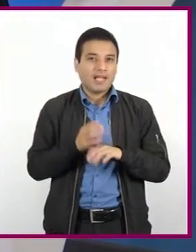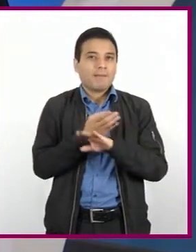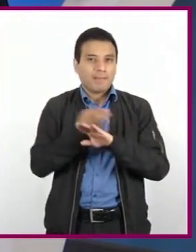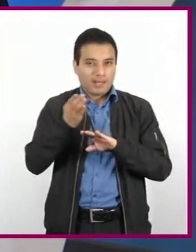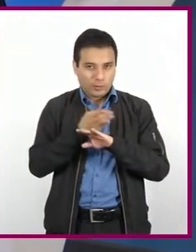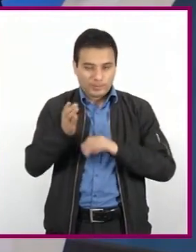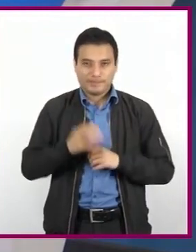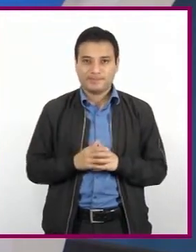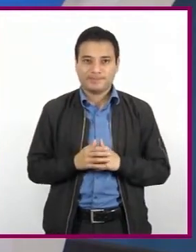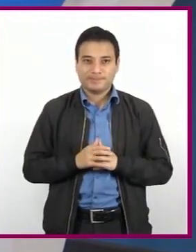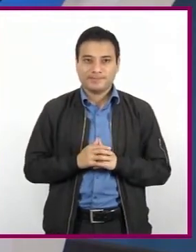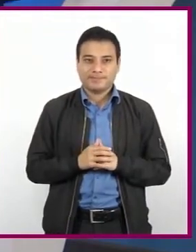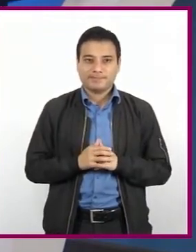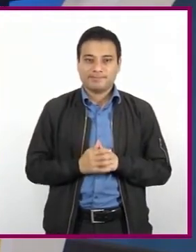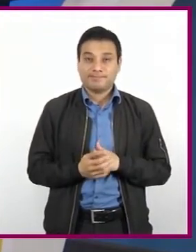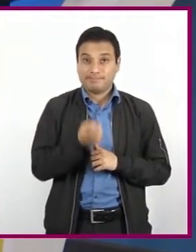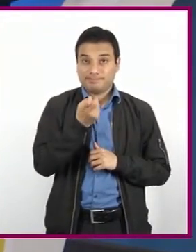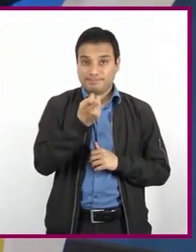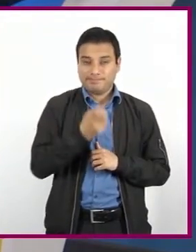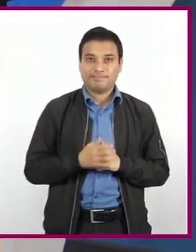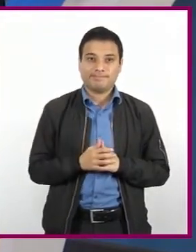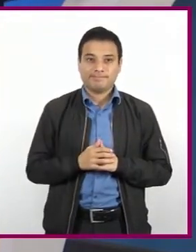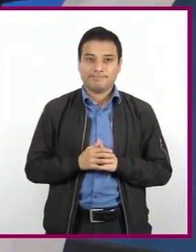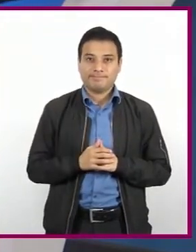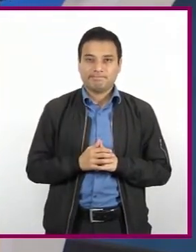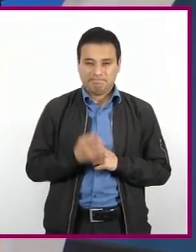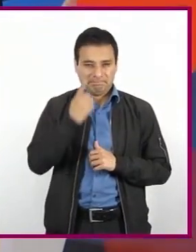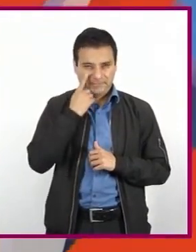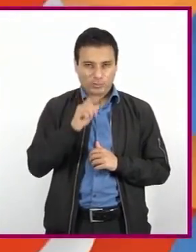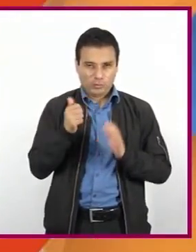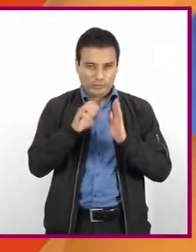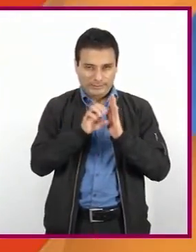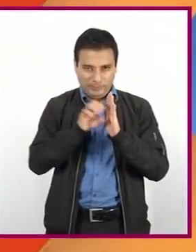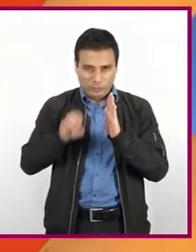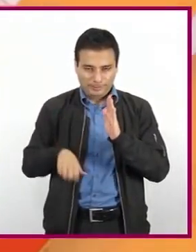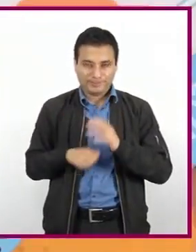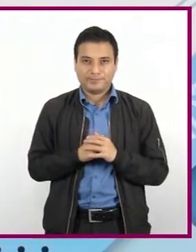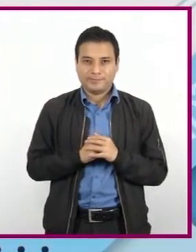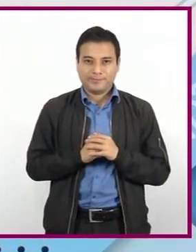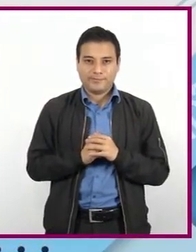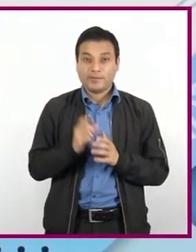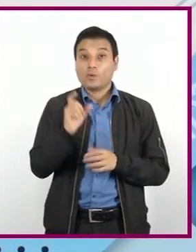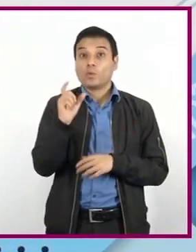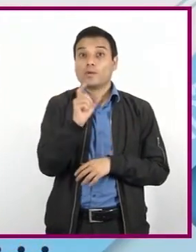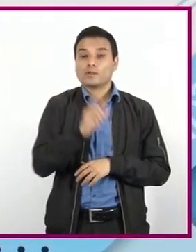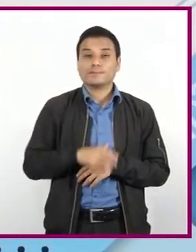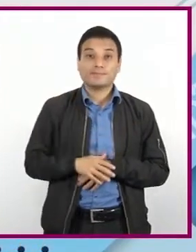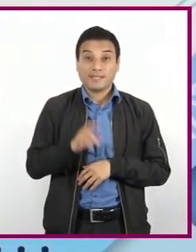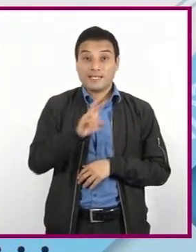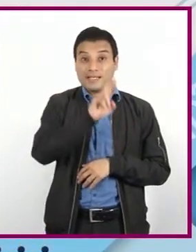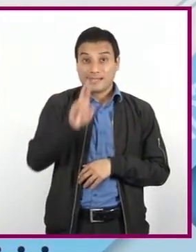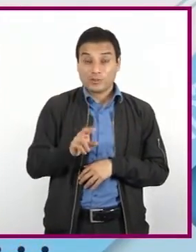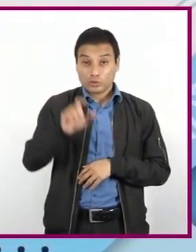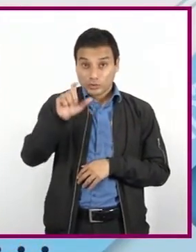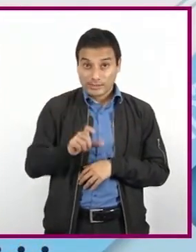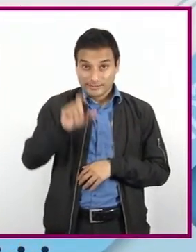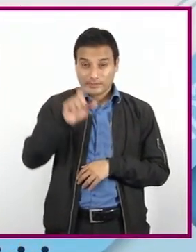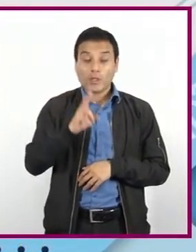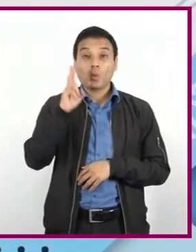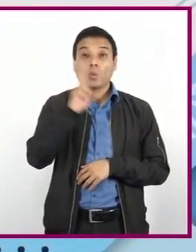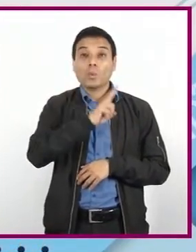clara. Así es. Veamos otro ejemplo. Cuando los rayos X atraviesan unos